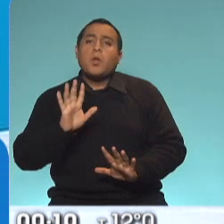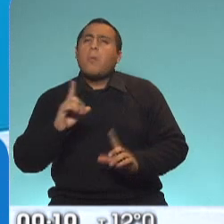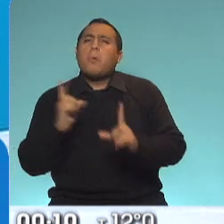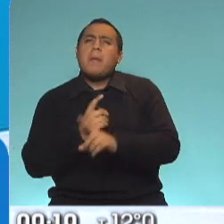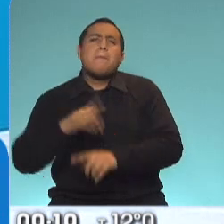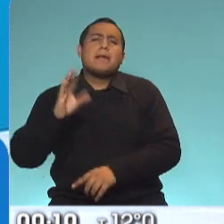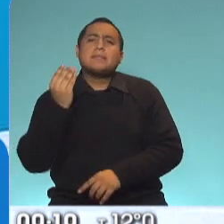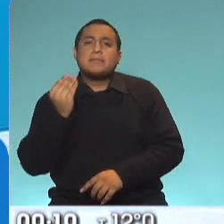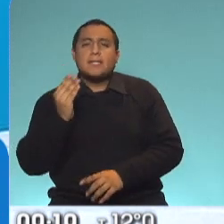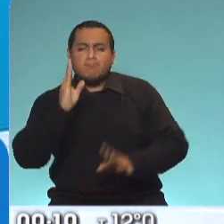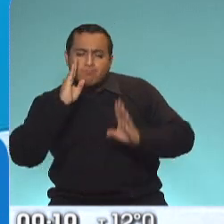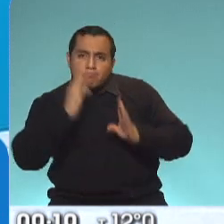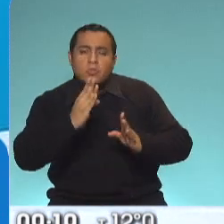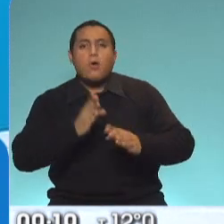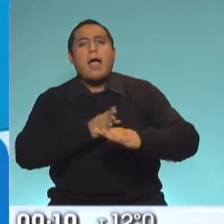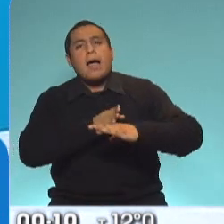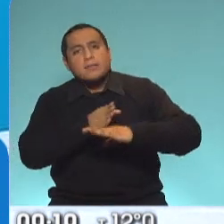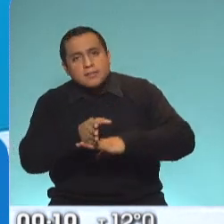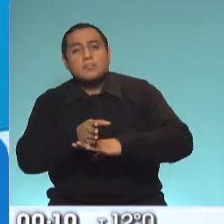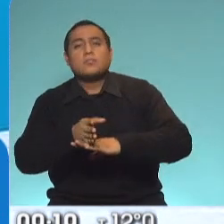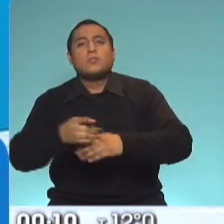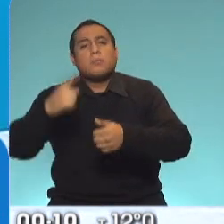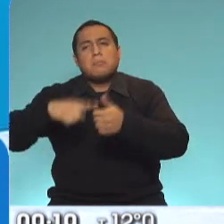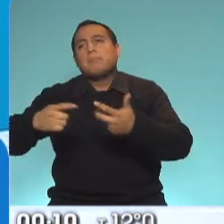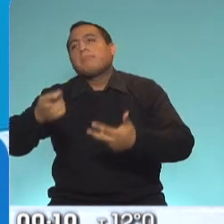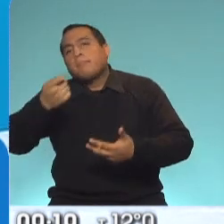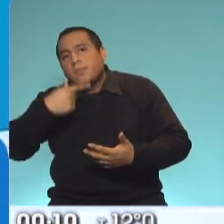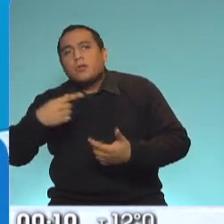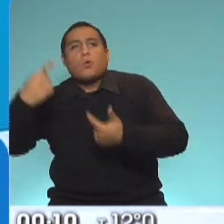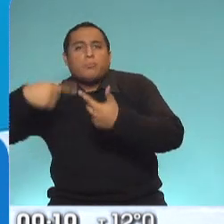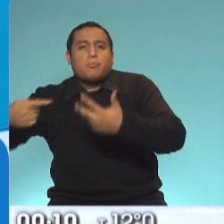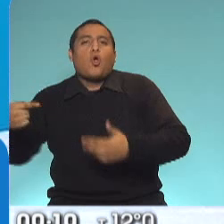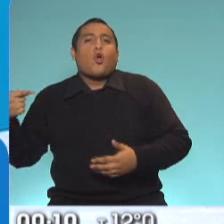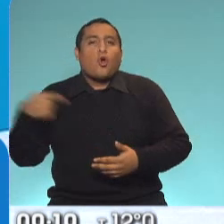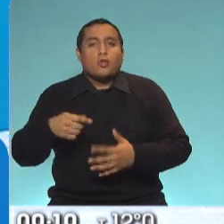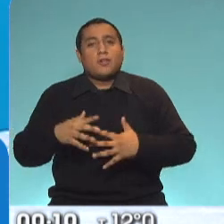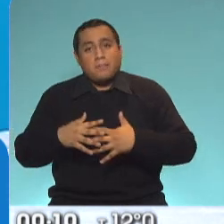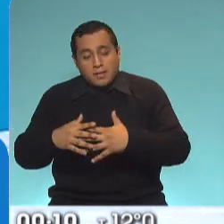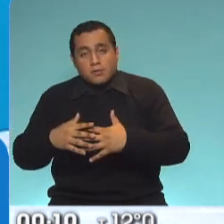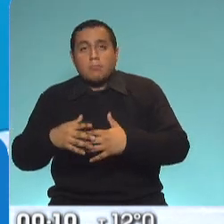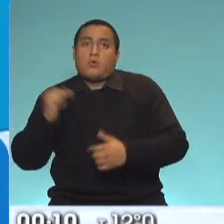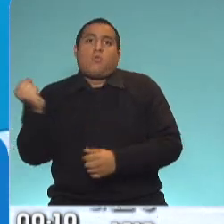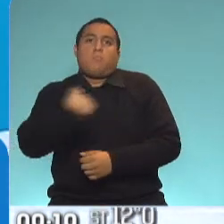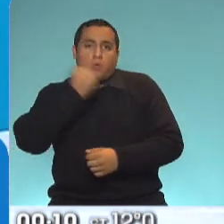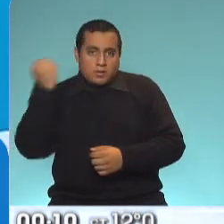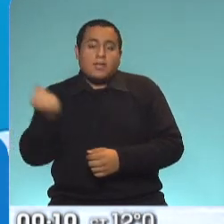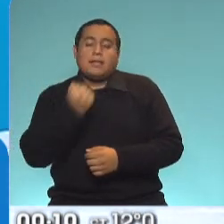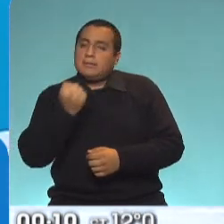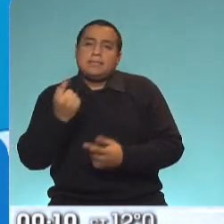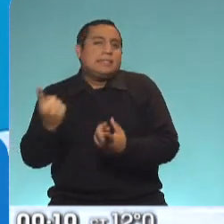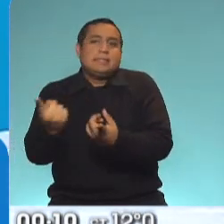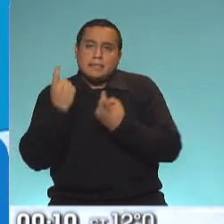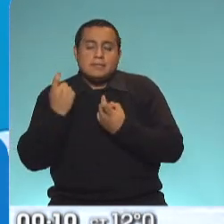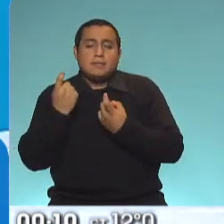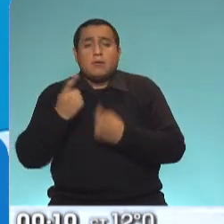la atención y el acceso a los métodos anticonceptivos que son esenciales o básicos.